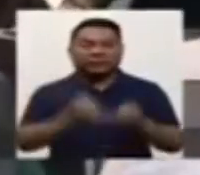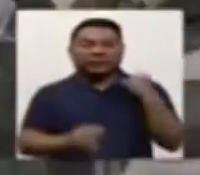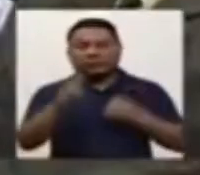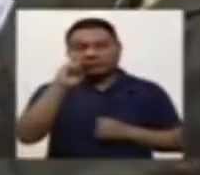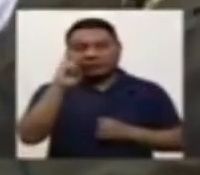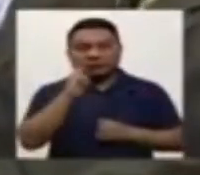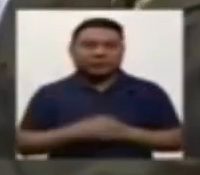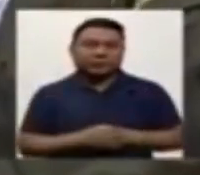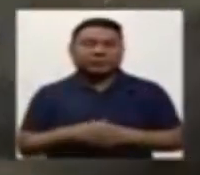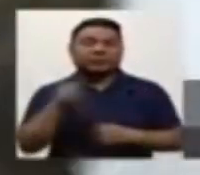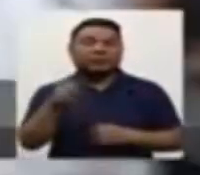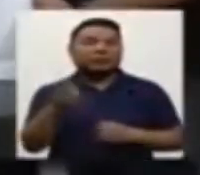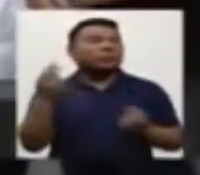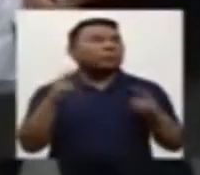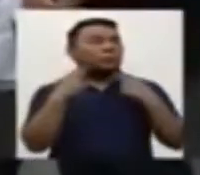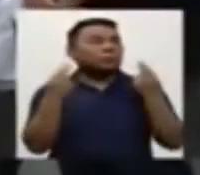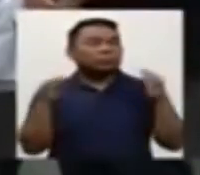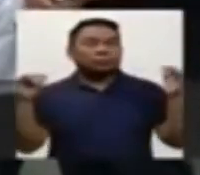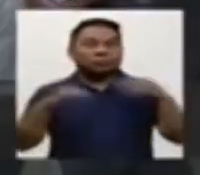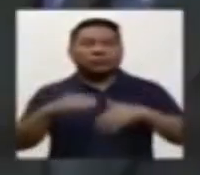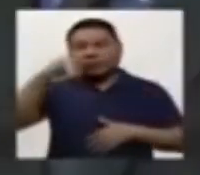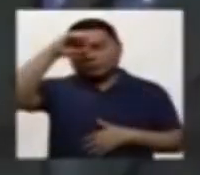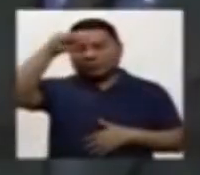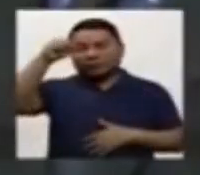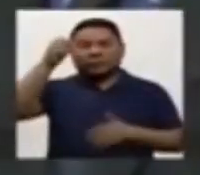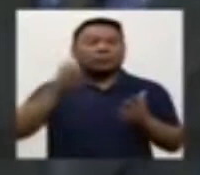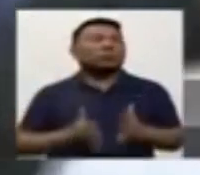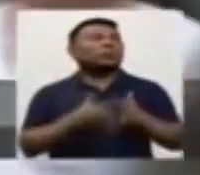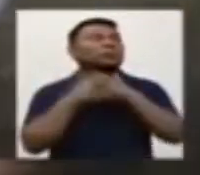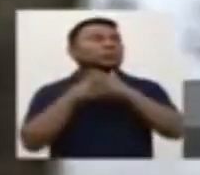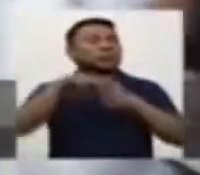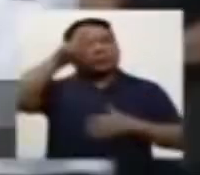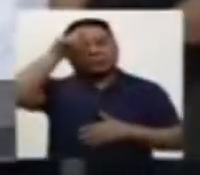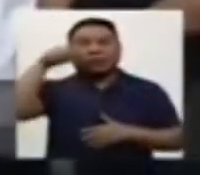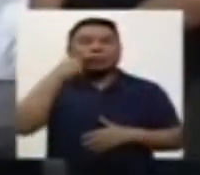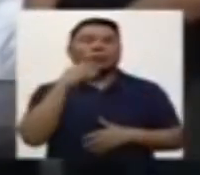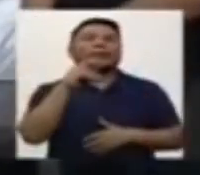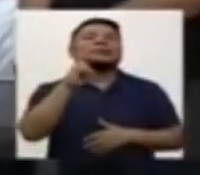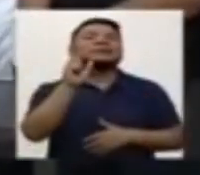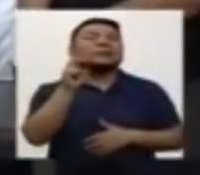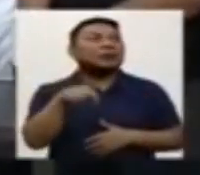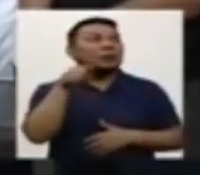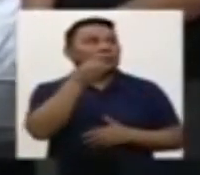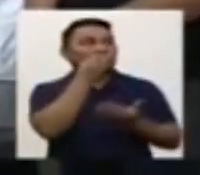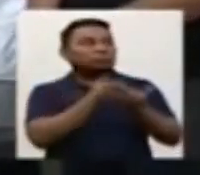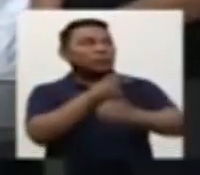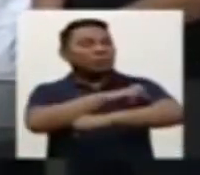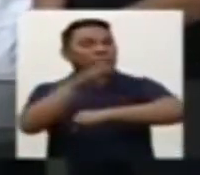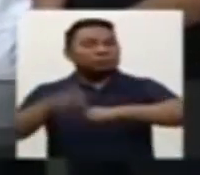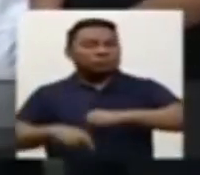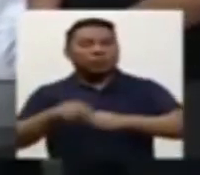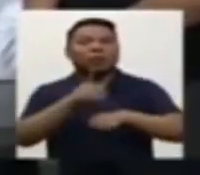día viernes. El evento contó con la presencia del embajador de Estados Unidos en Perú, Krishna Hurst, quien destacó el profesionalismo de los